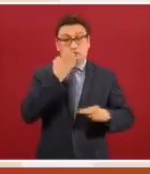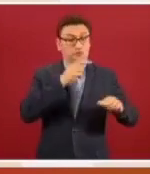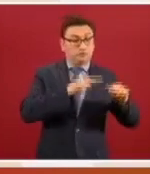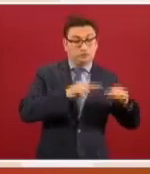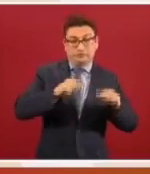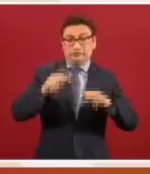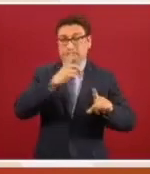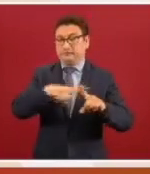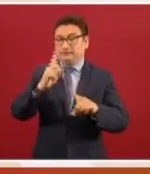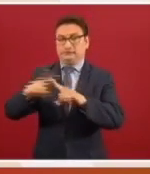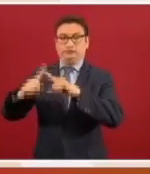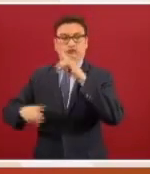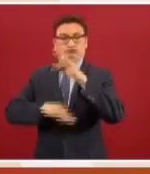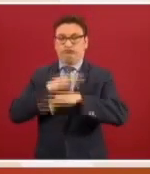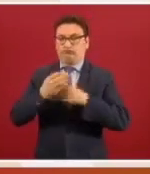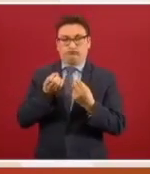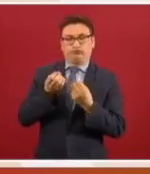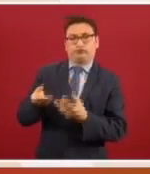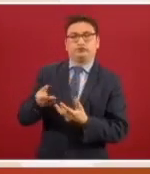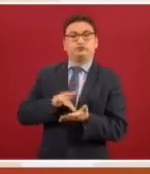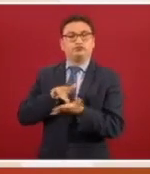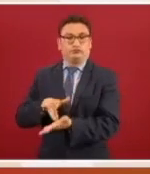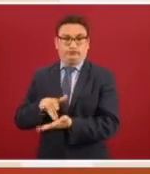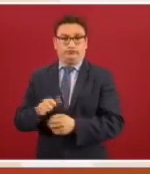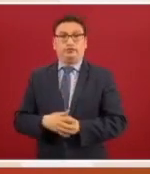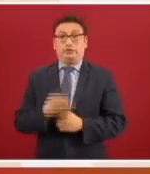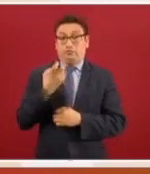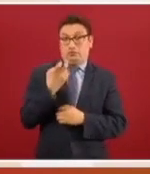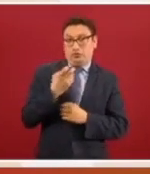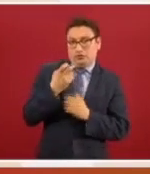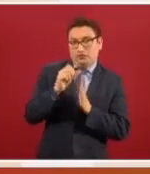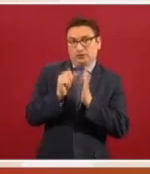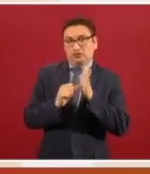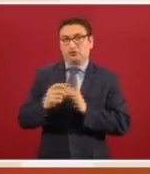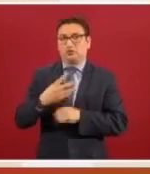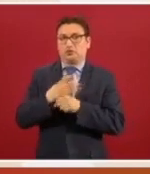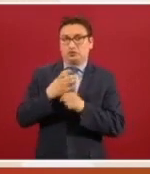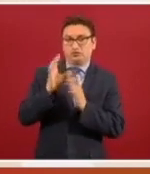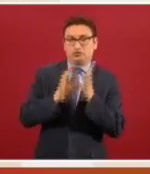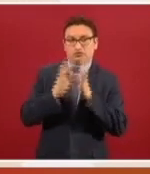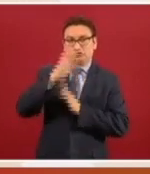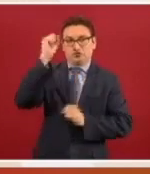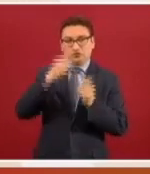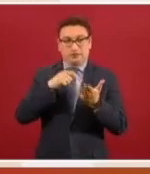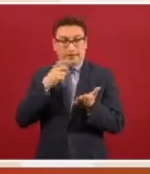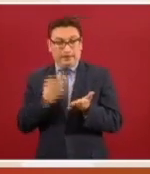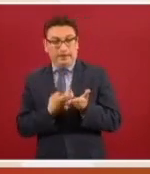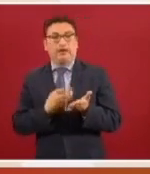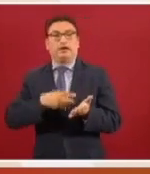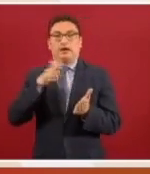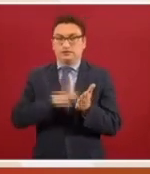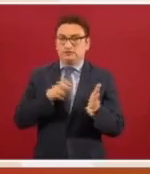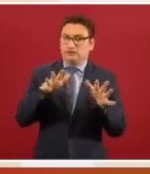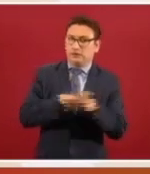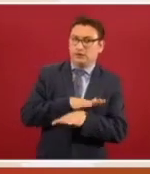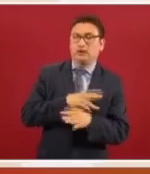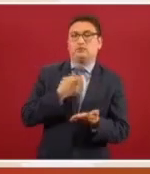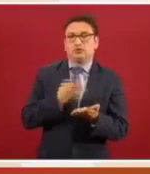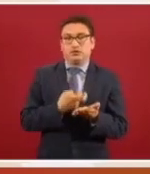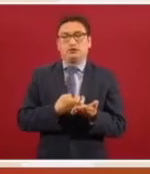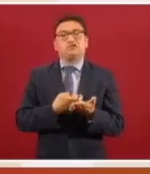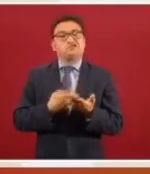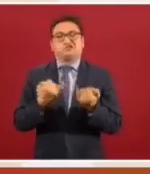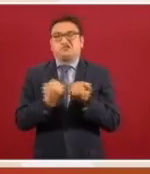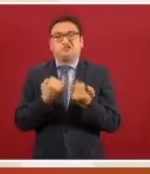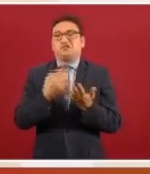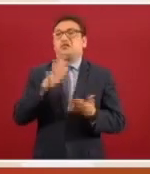escolares. Y con esta reforma al artículo 4 constitucional se garantiza